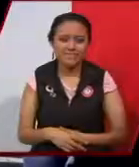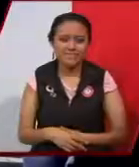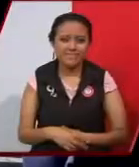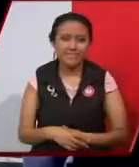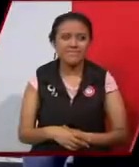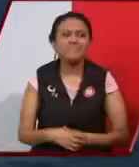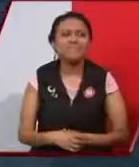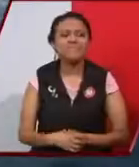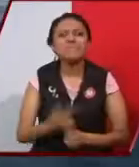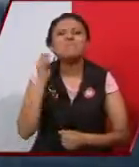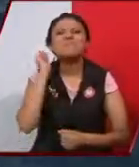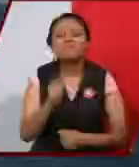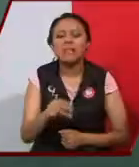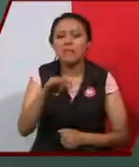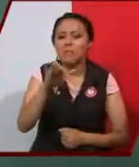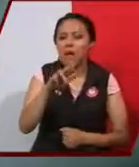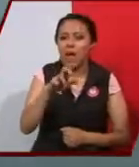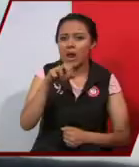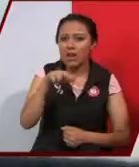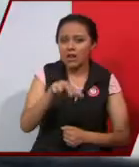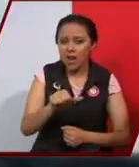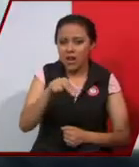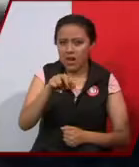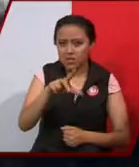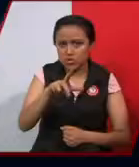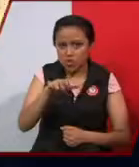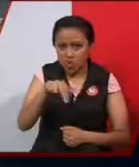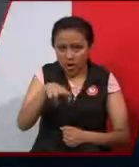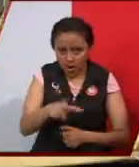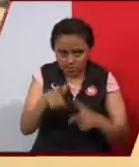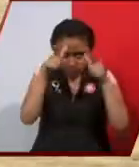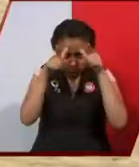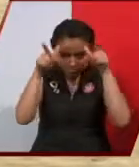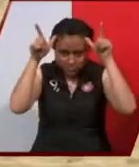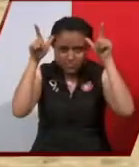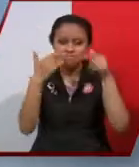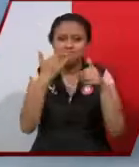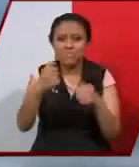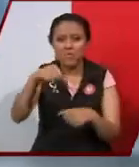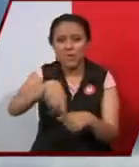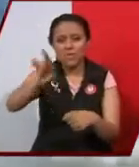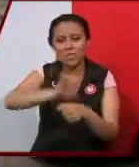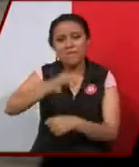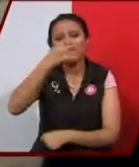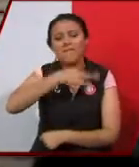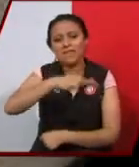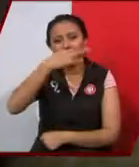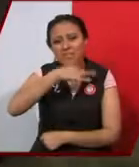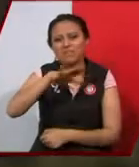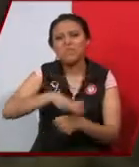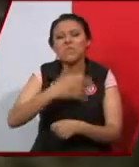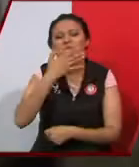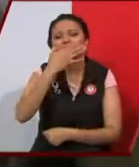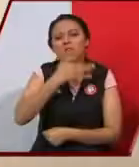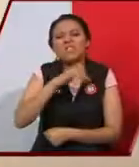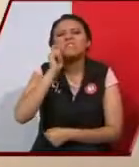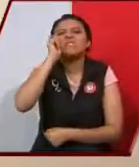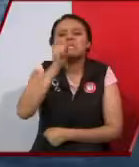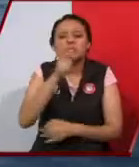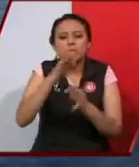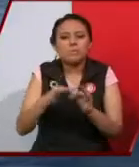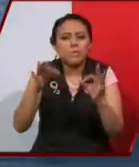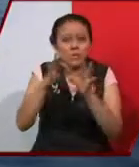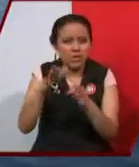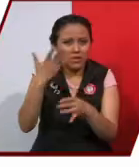se trata de la marina nacional que hoy están de manteles largos su celebración fue determinada por el